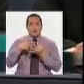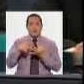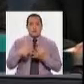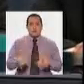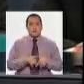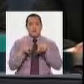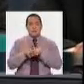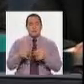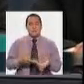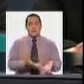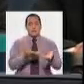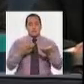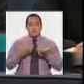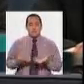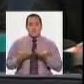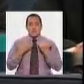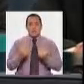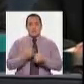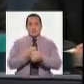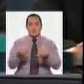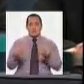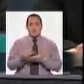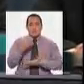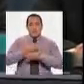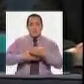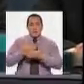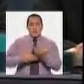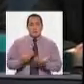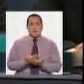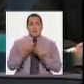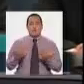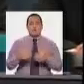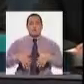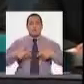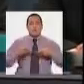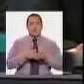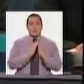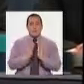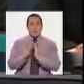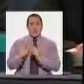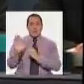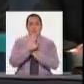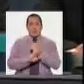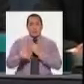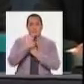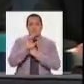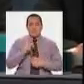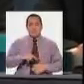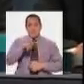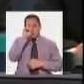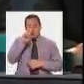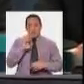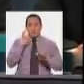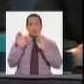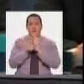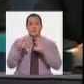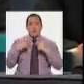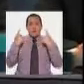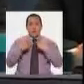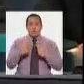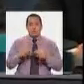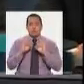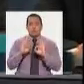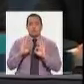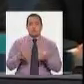poder recibir toda la documentación del caso, poder preparar la defensa del Perú. En el caso concreto,